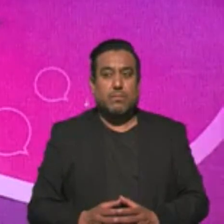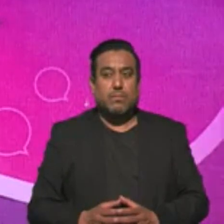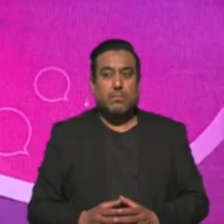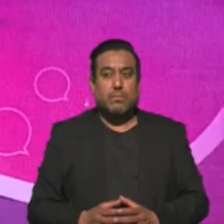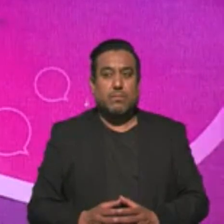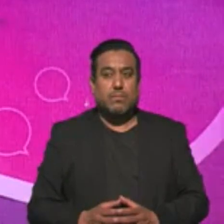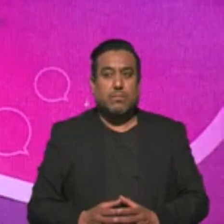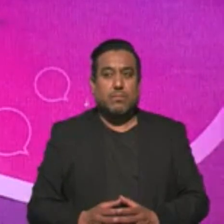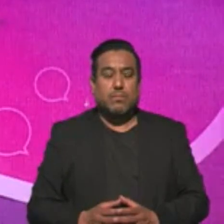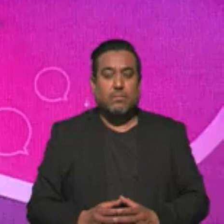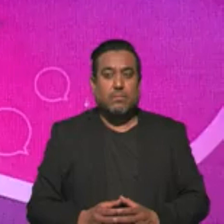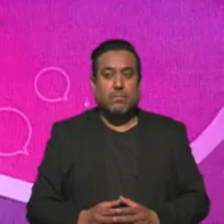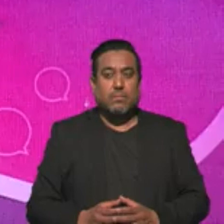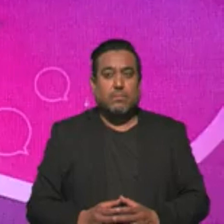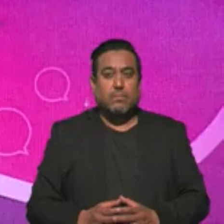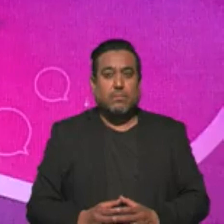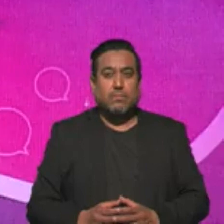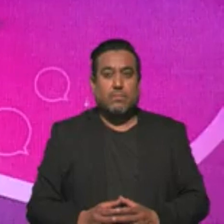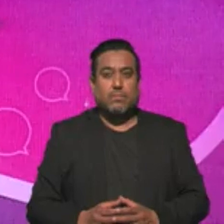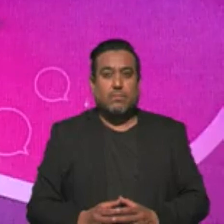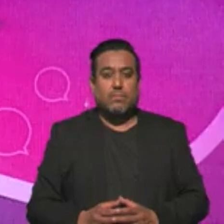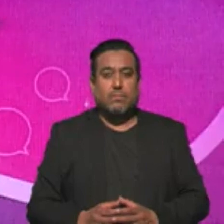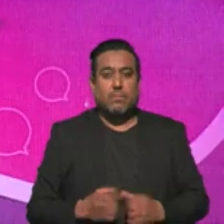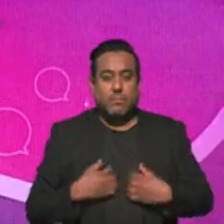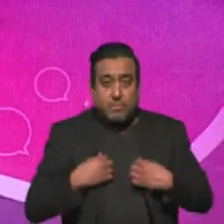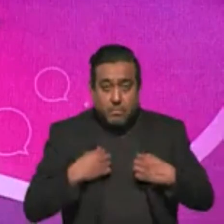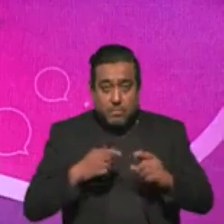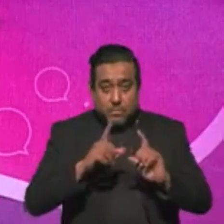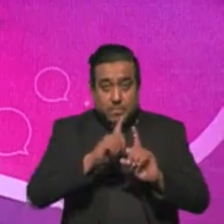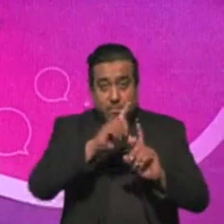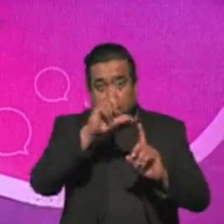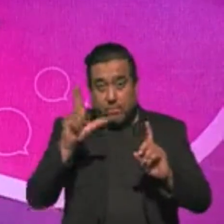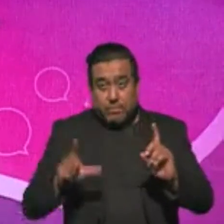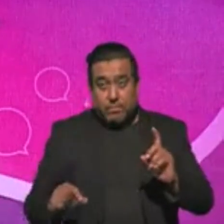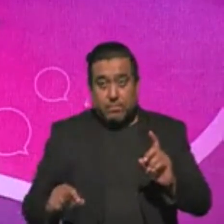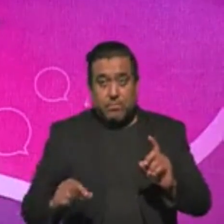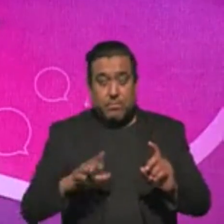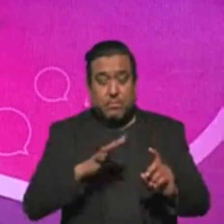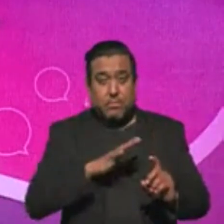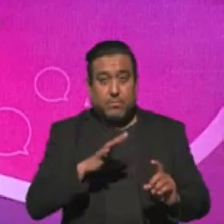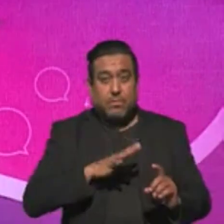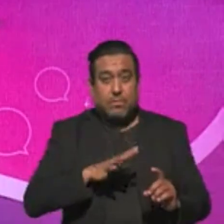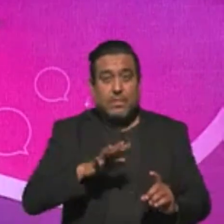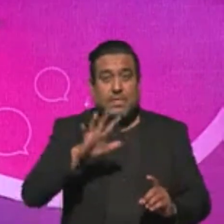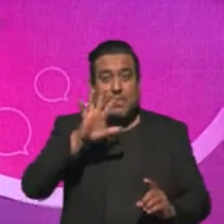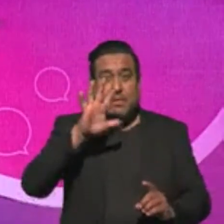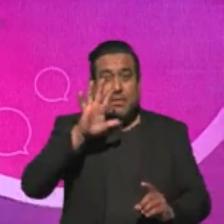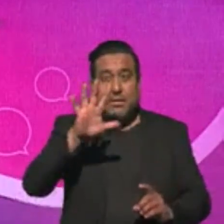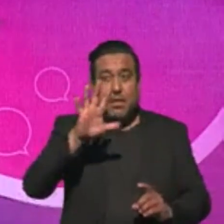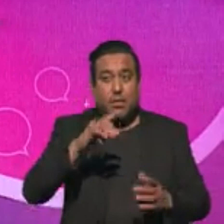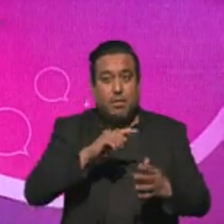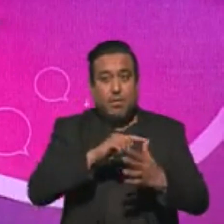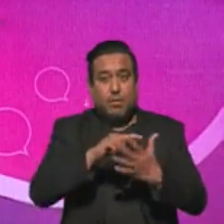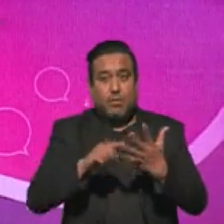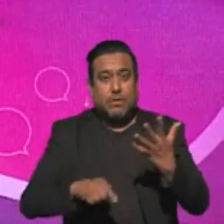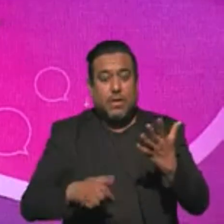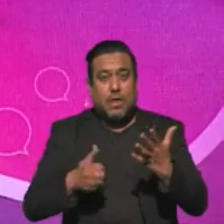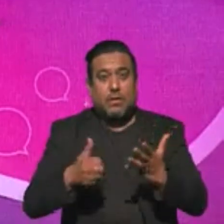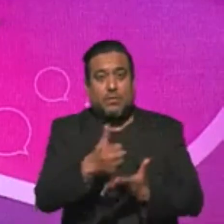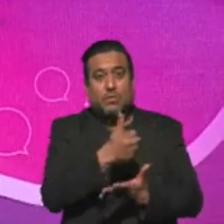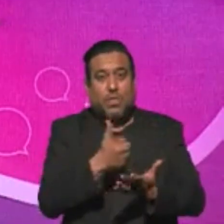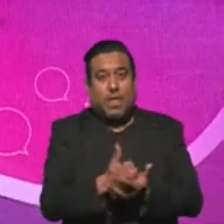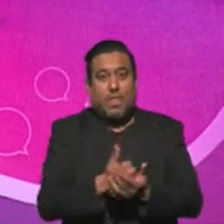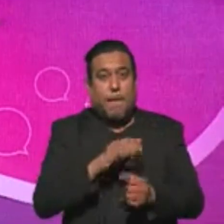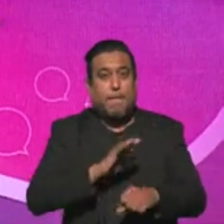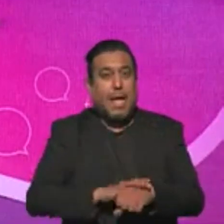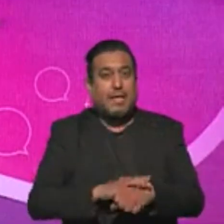hoy México tiene cinco de las empresas perdón de las ciudades más